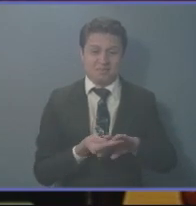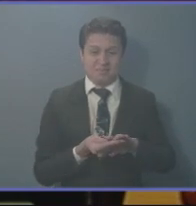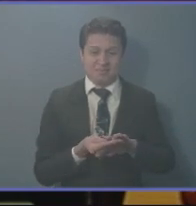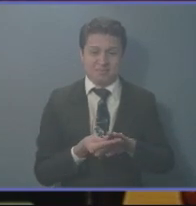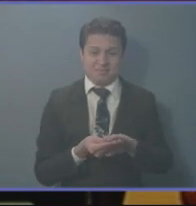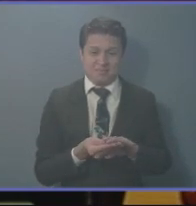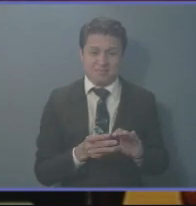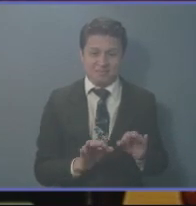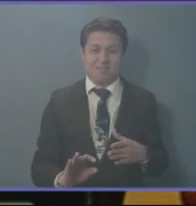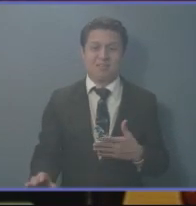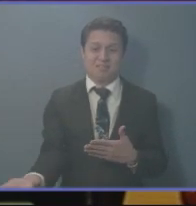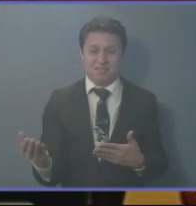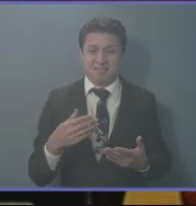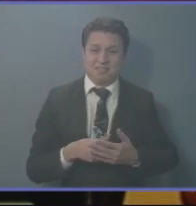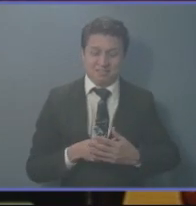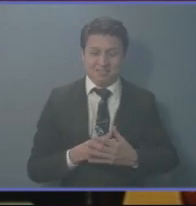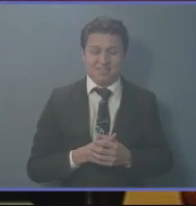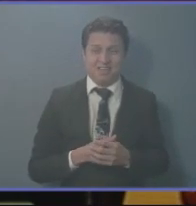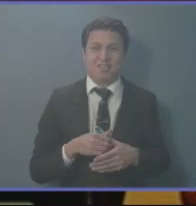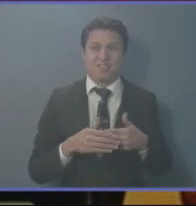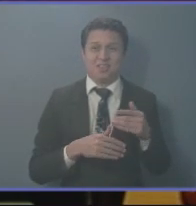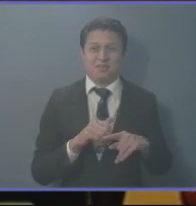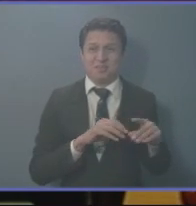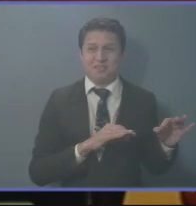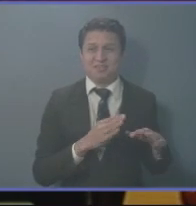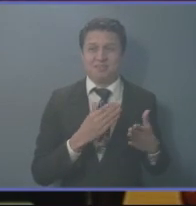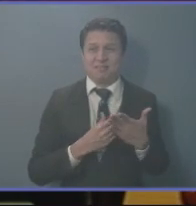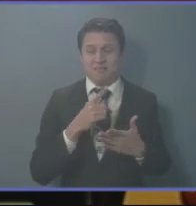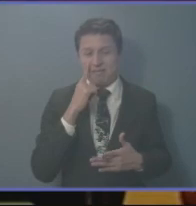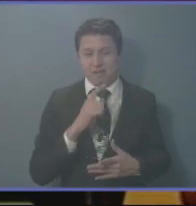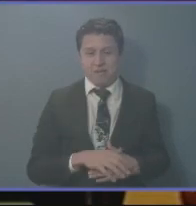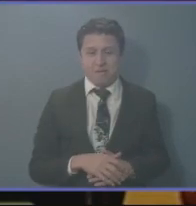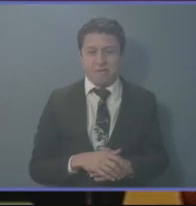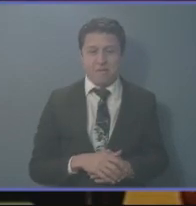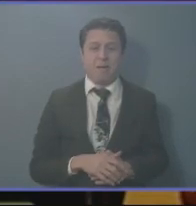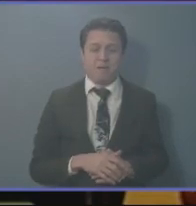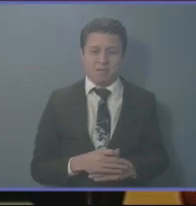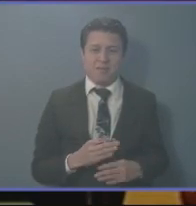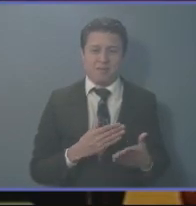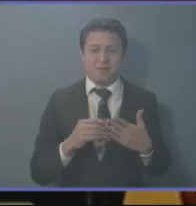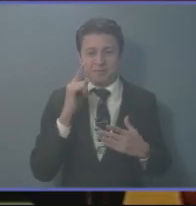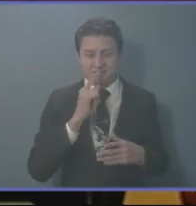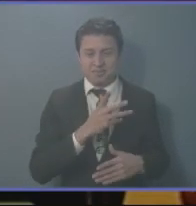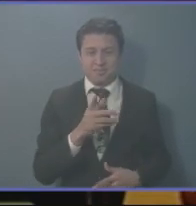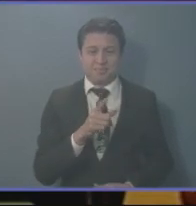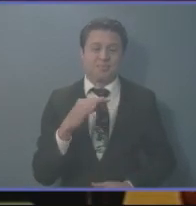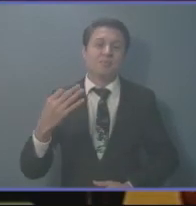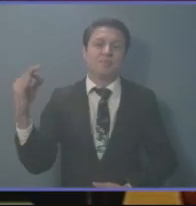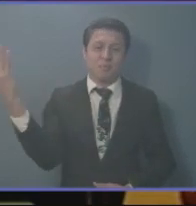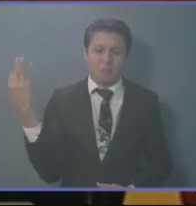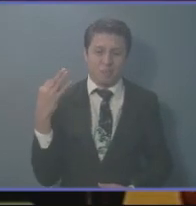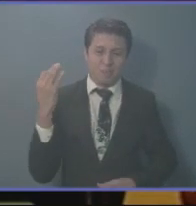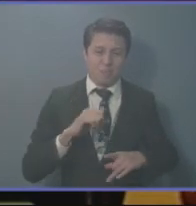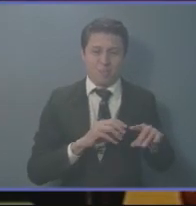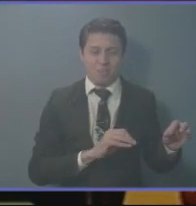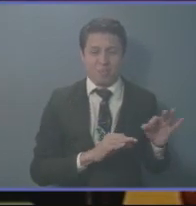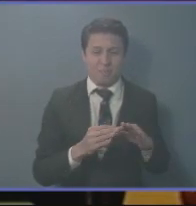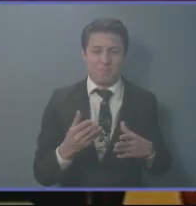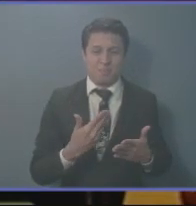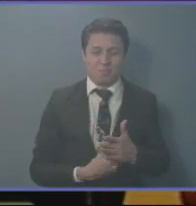el gobierno de ese endeudamiento público, de esos recursos, debía de